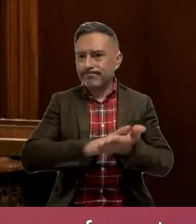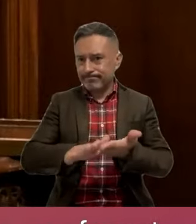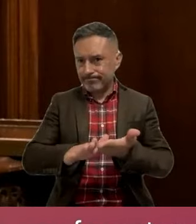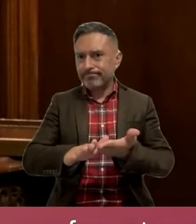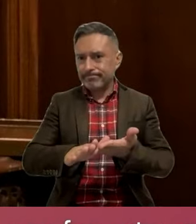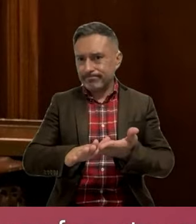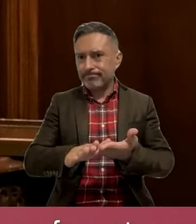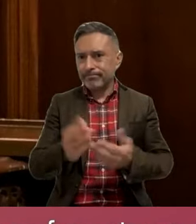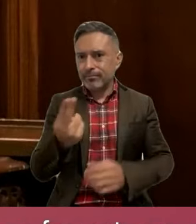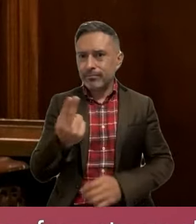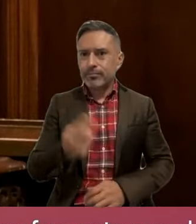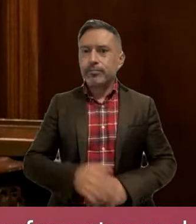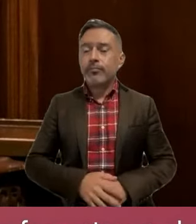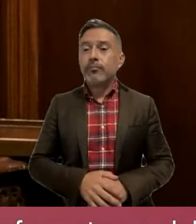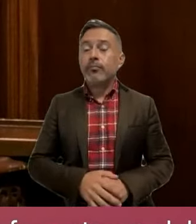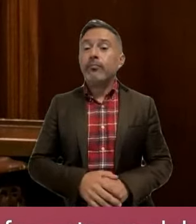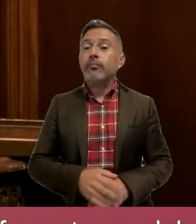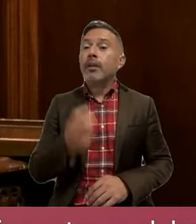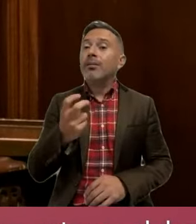Y es un